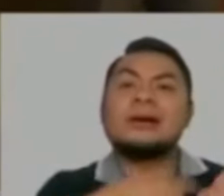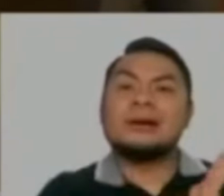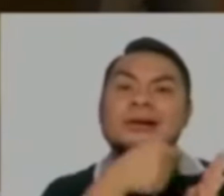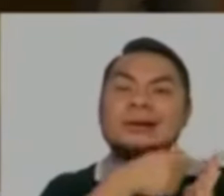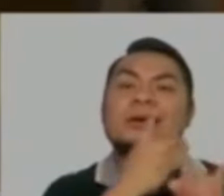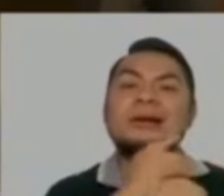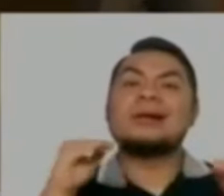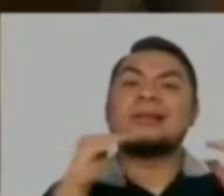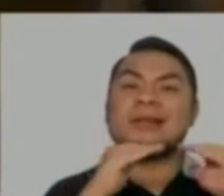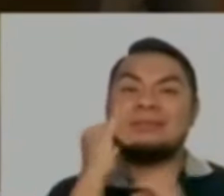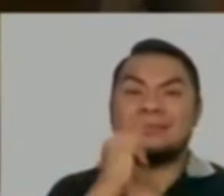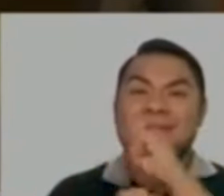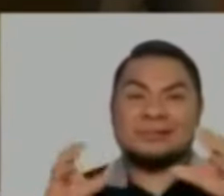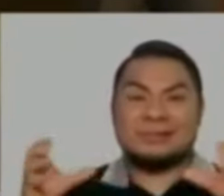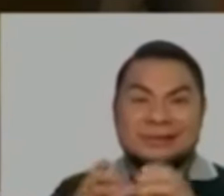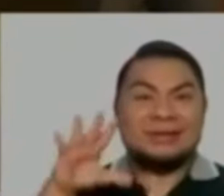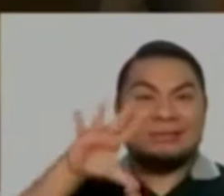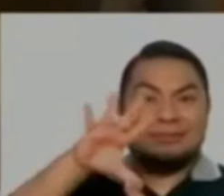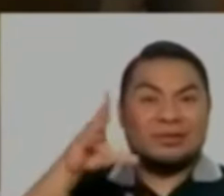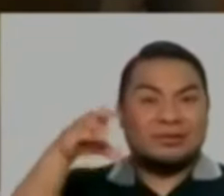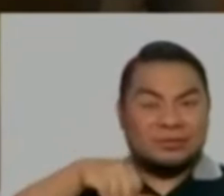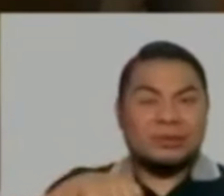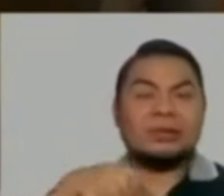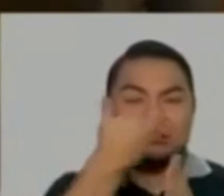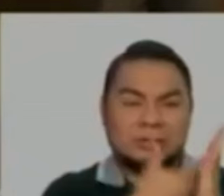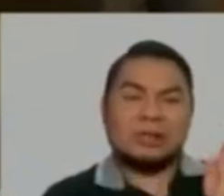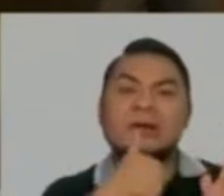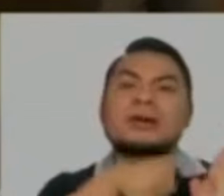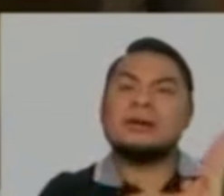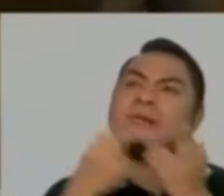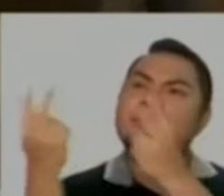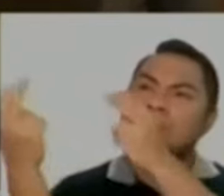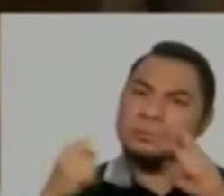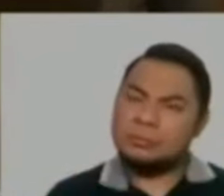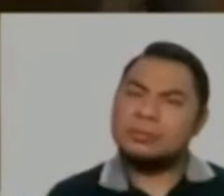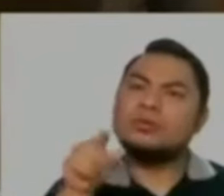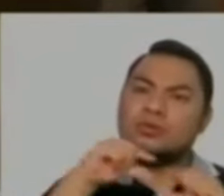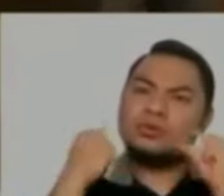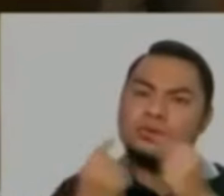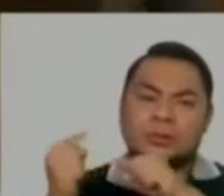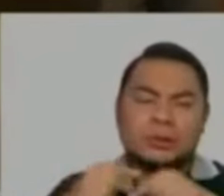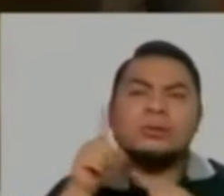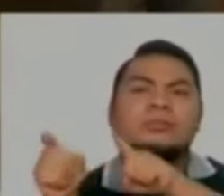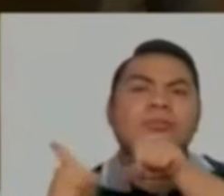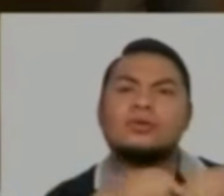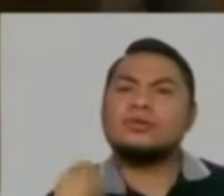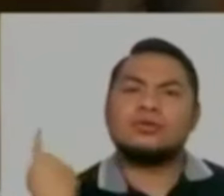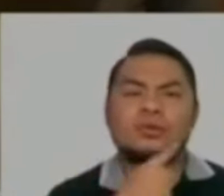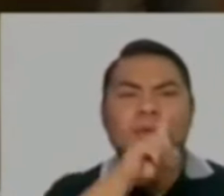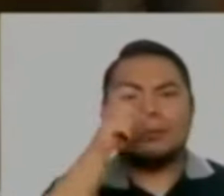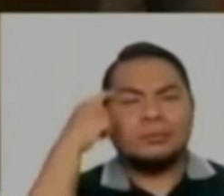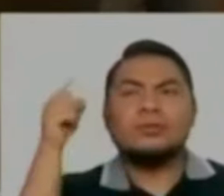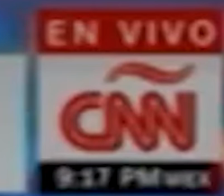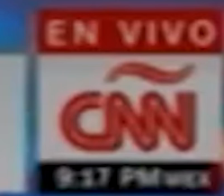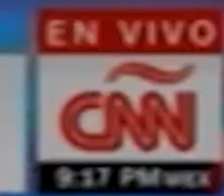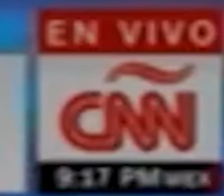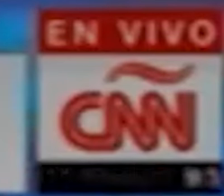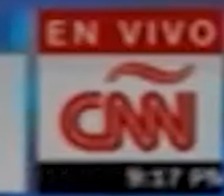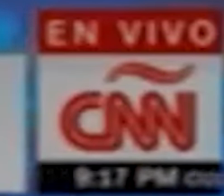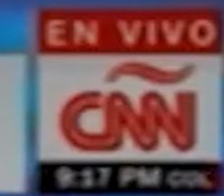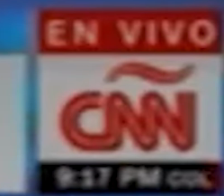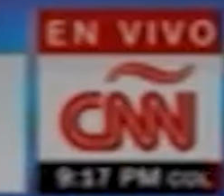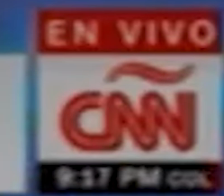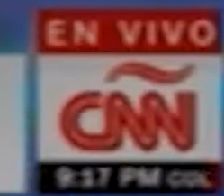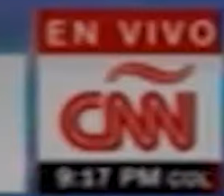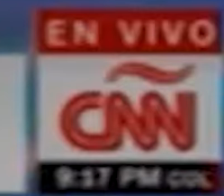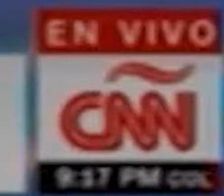Democrática Interamericana para iniciar un proceso de consultas con todas las fuerzas políticas. Pero hacer